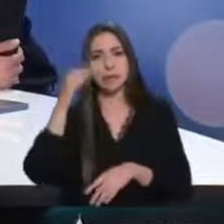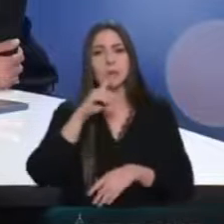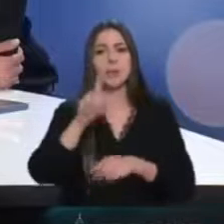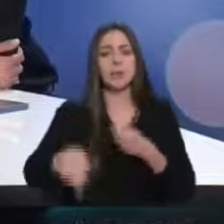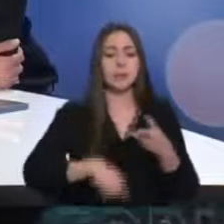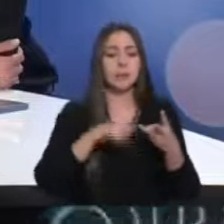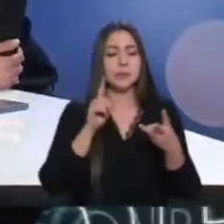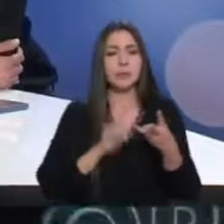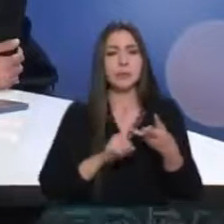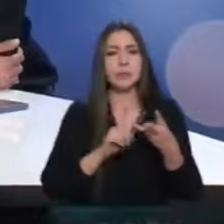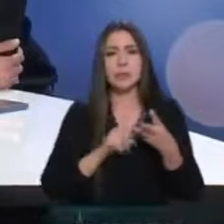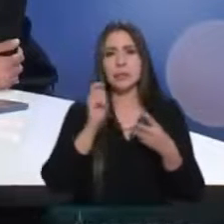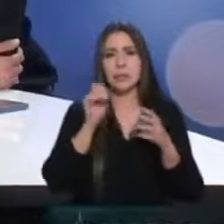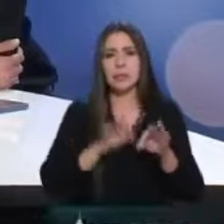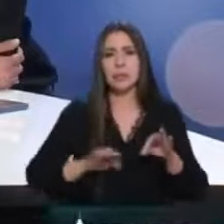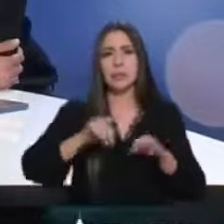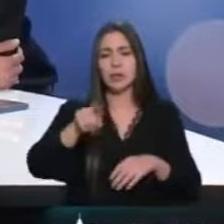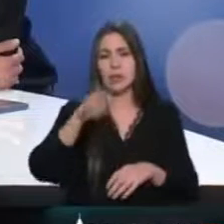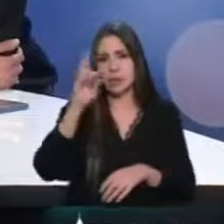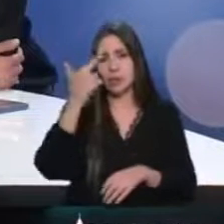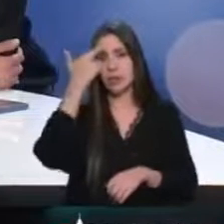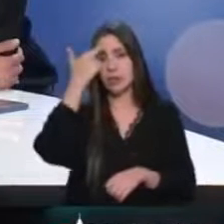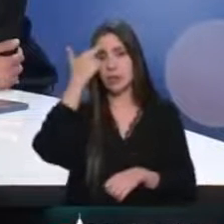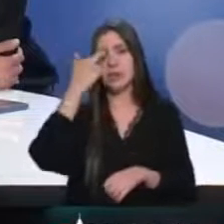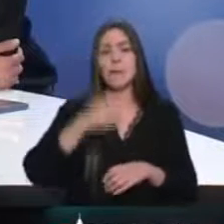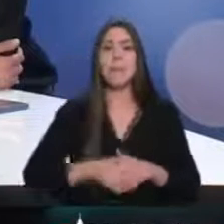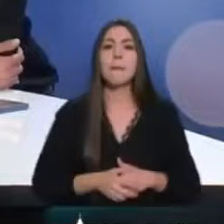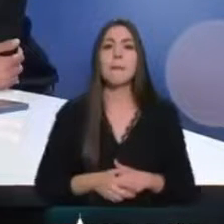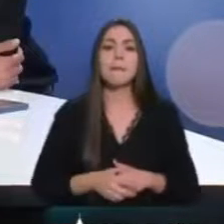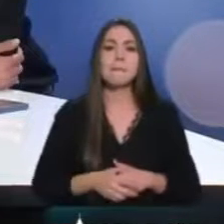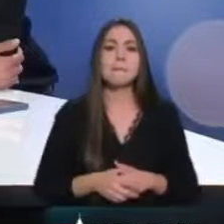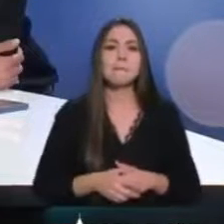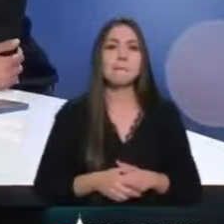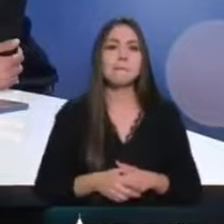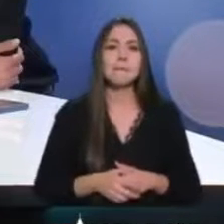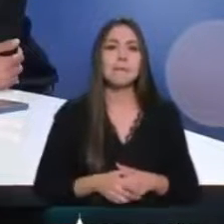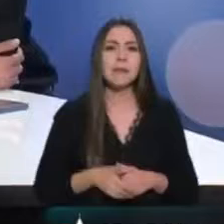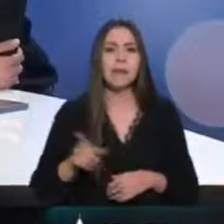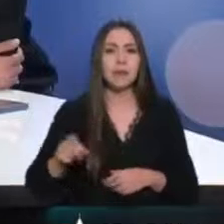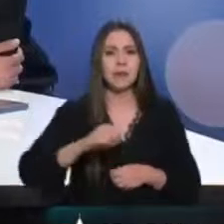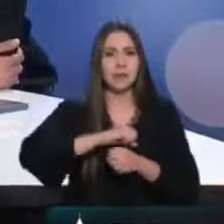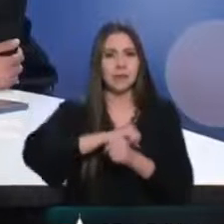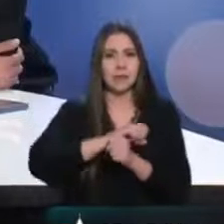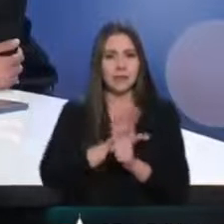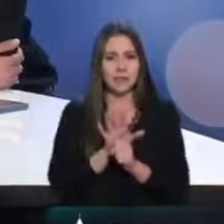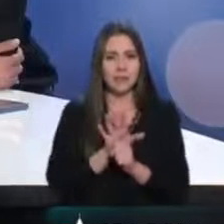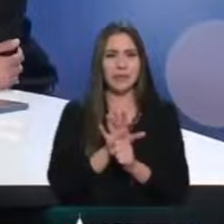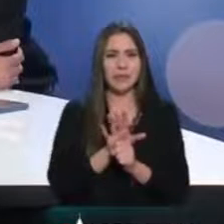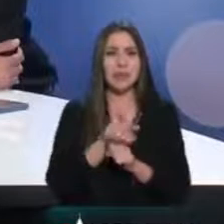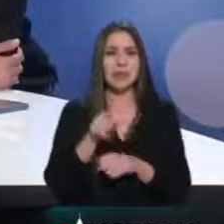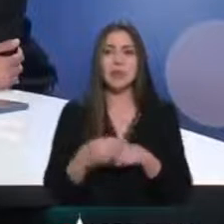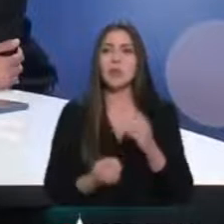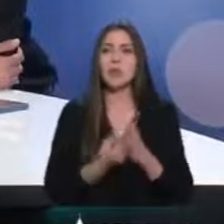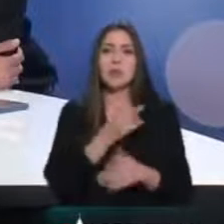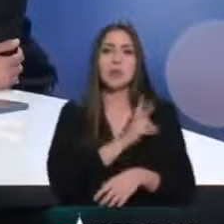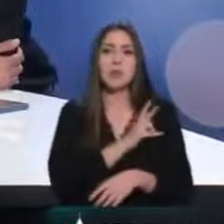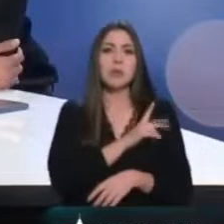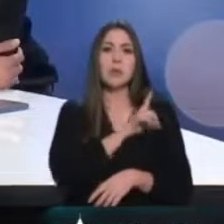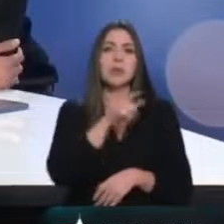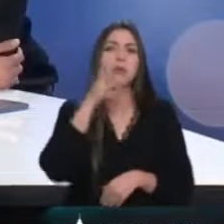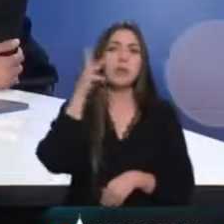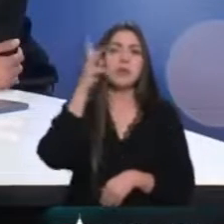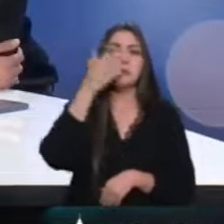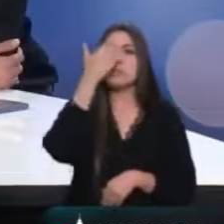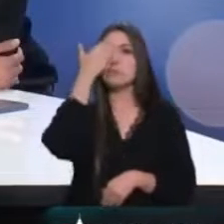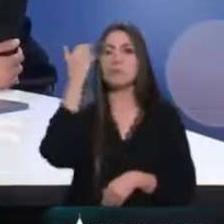diría es una que es importante recordar, es la pandemia, desafortunadamente, del COVID-19 es un virus nuevo. No sabemos qué depara el futuro.